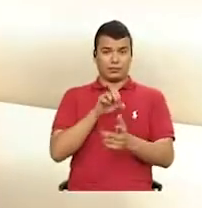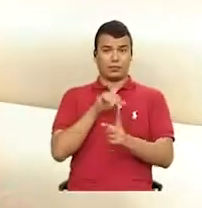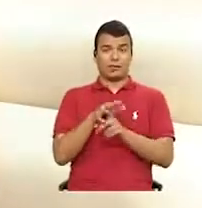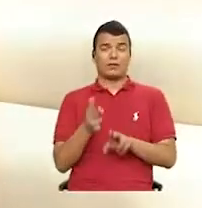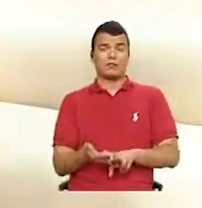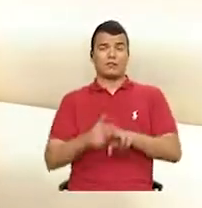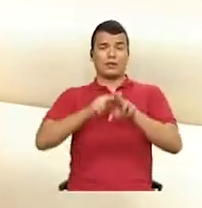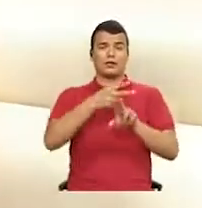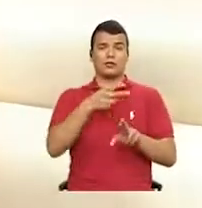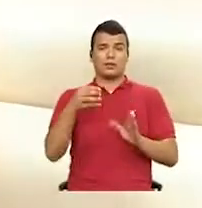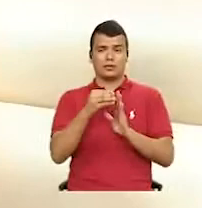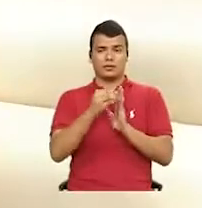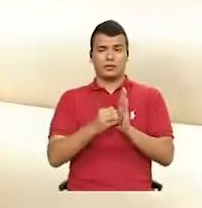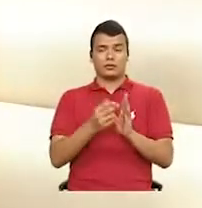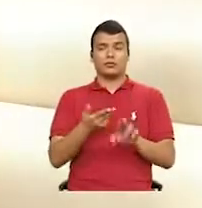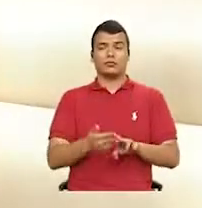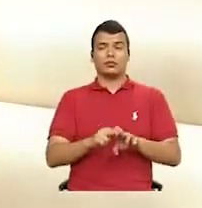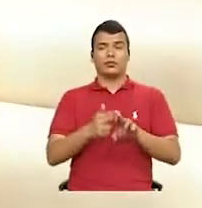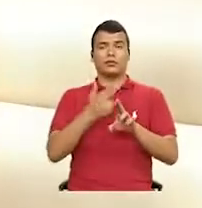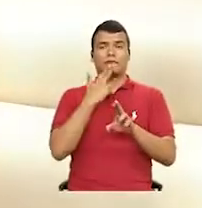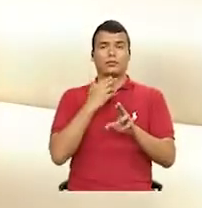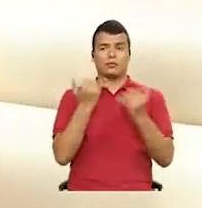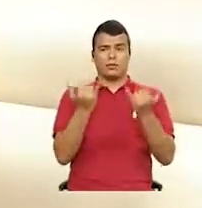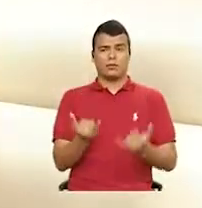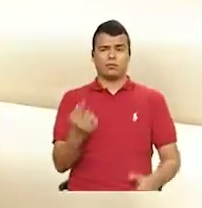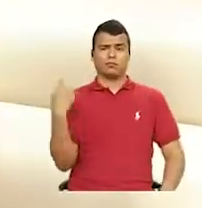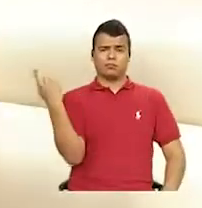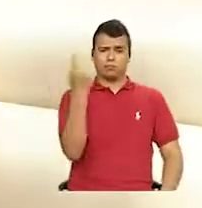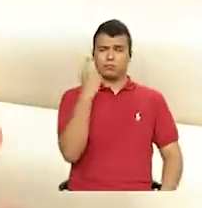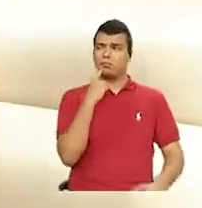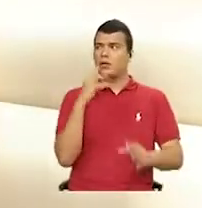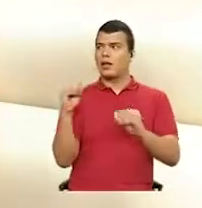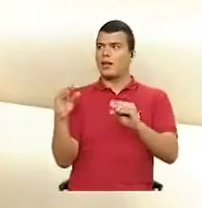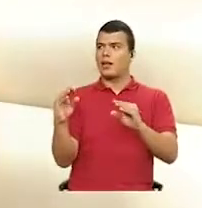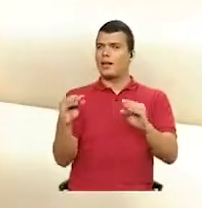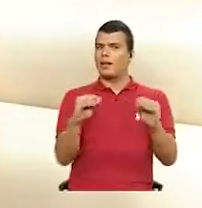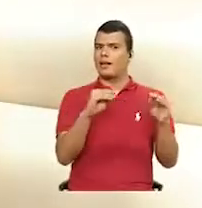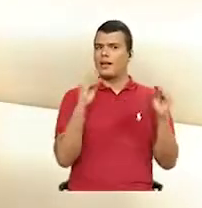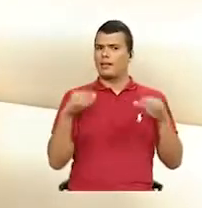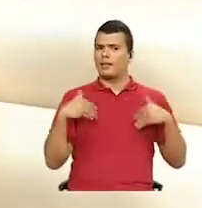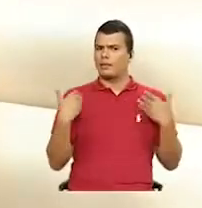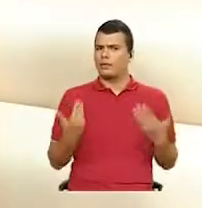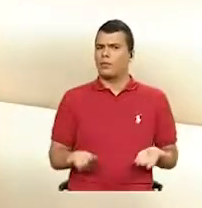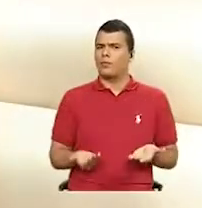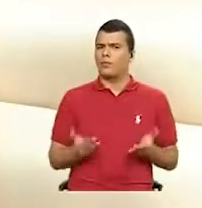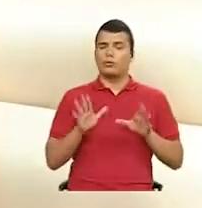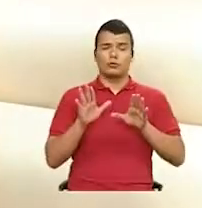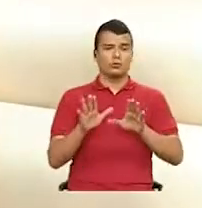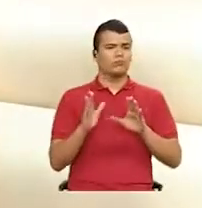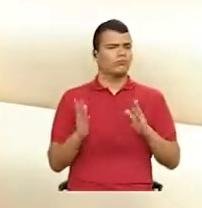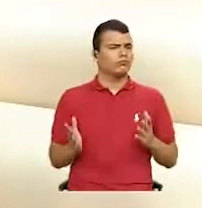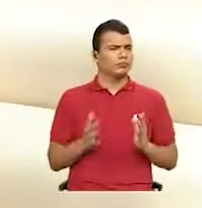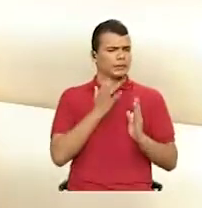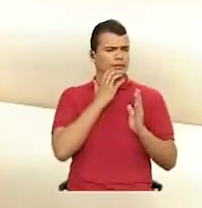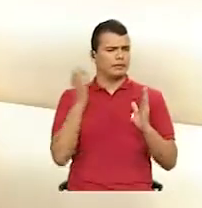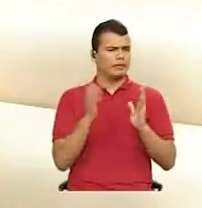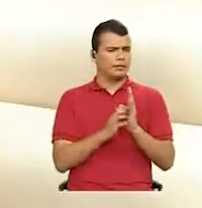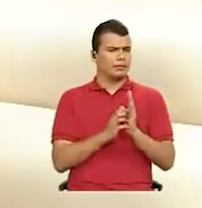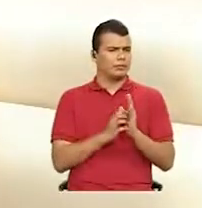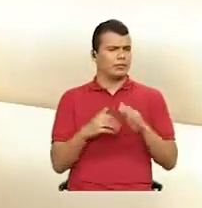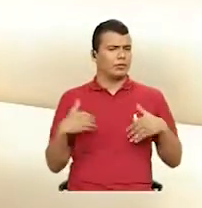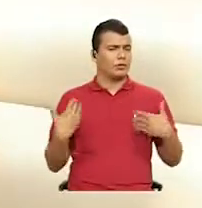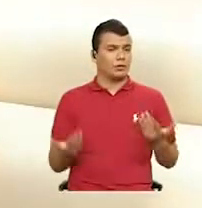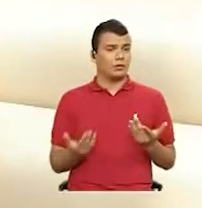más que el azúcar de cocina, pero actualmente hay mucha especulación sobre el tema. Ajá. Entonces, especulación como, por ejemplo, que no